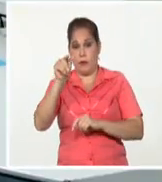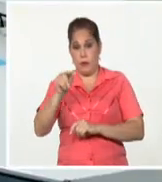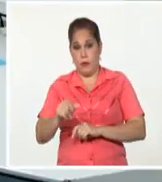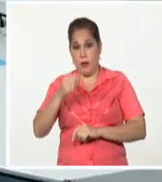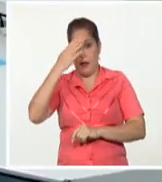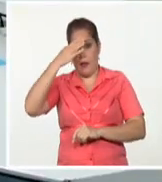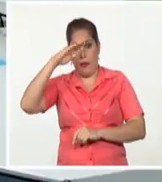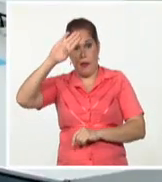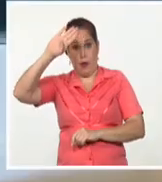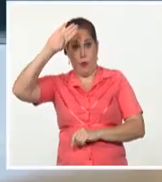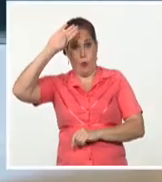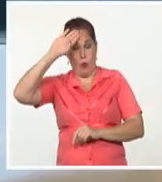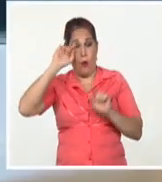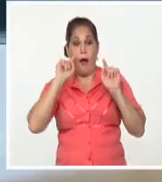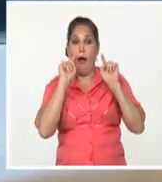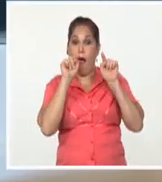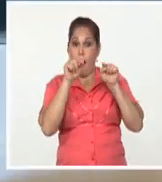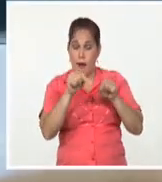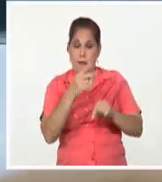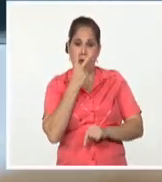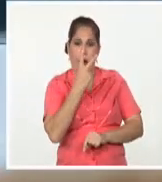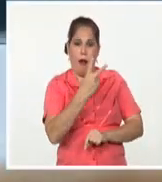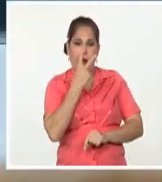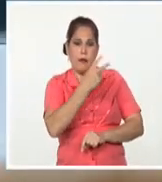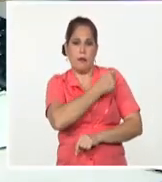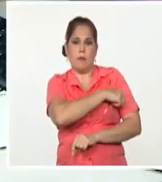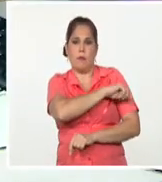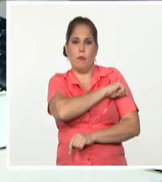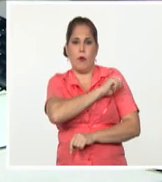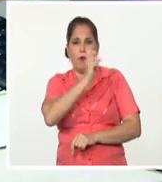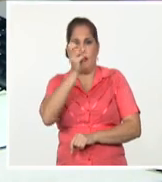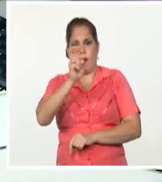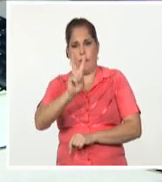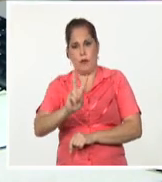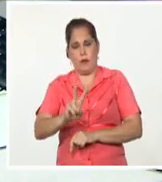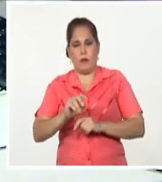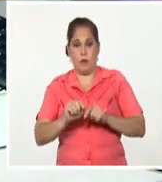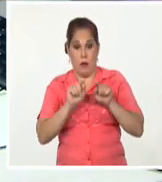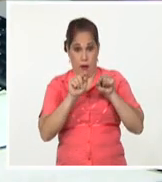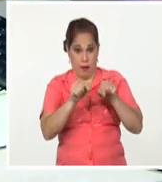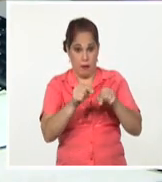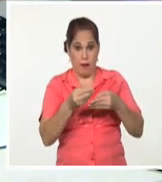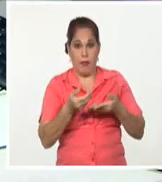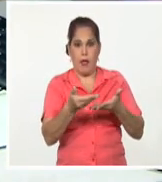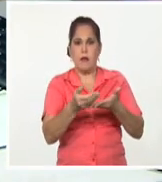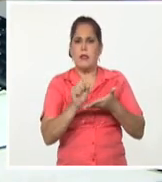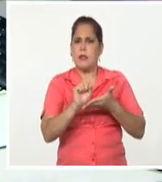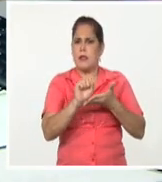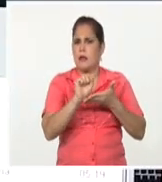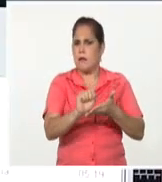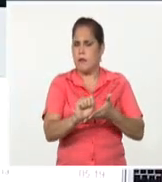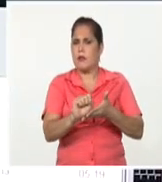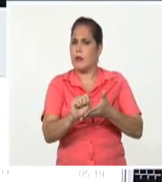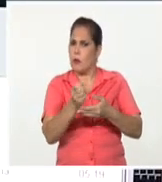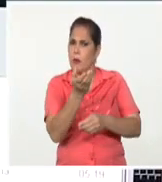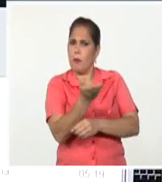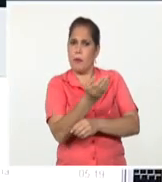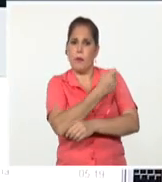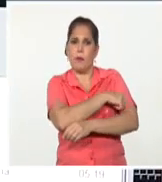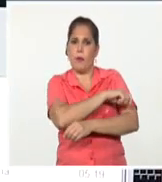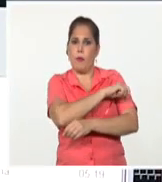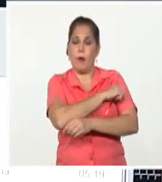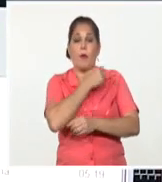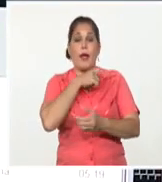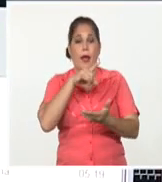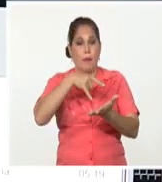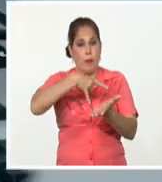Gran Misión Barrio Adentro atienden al pueblo venezolano. Aquí se ofrecen servicios de gran demanda como la